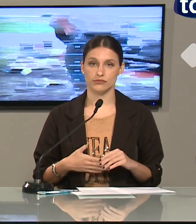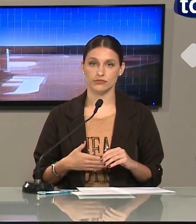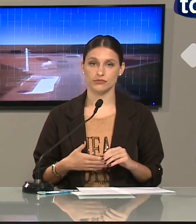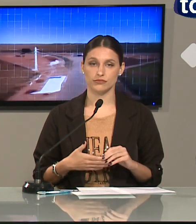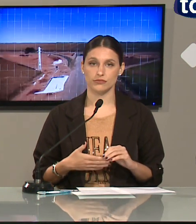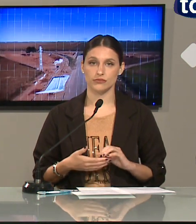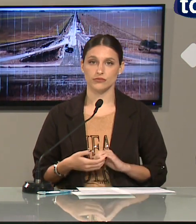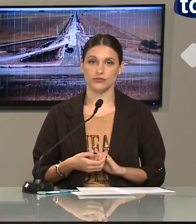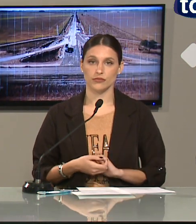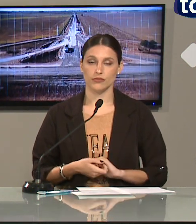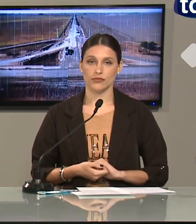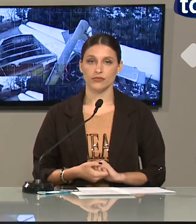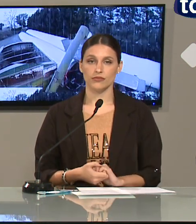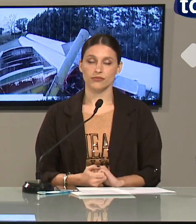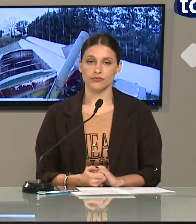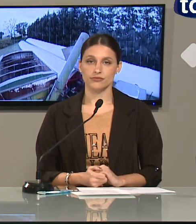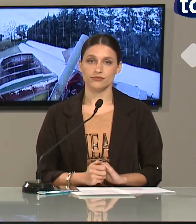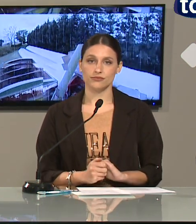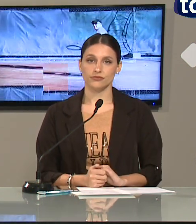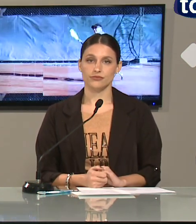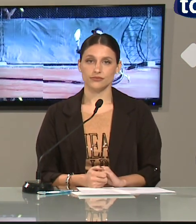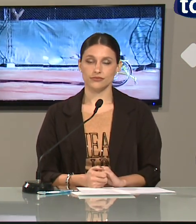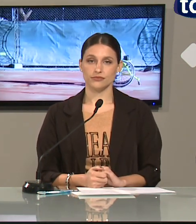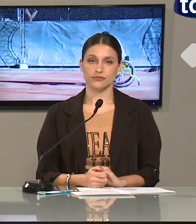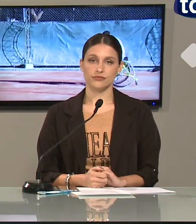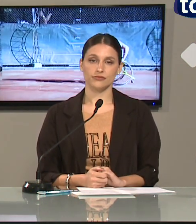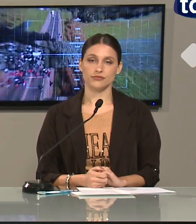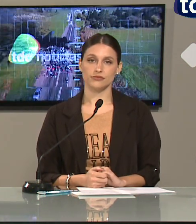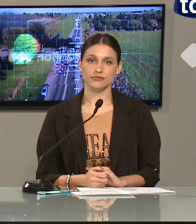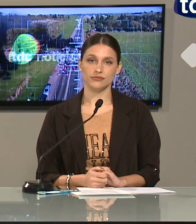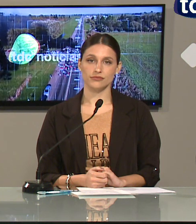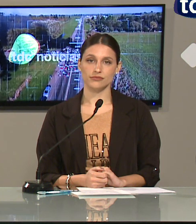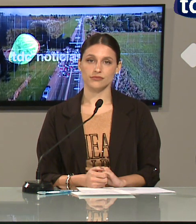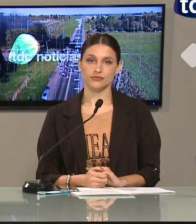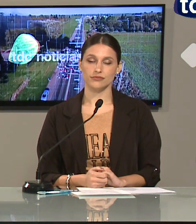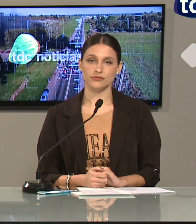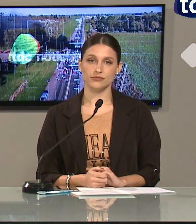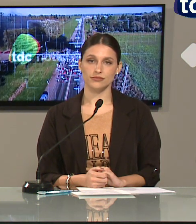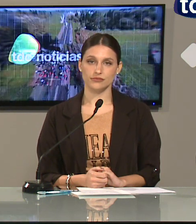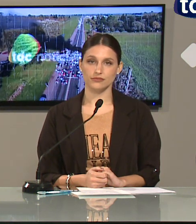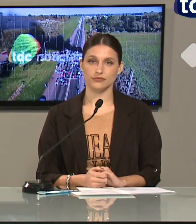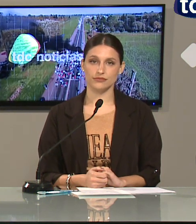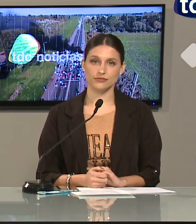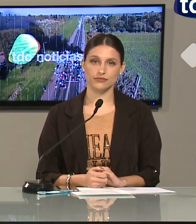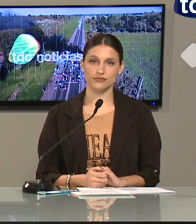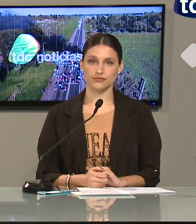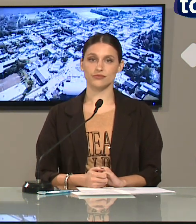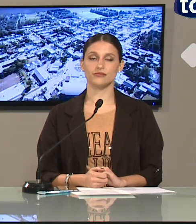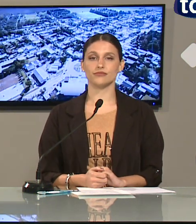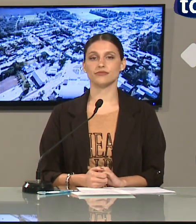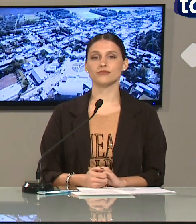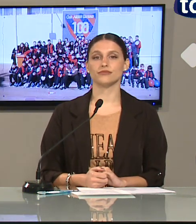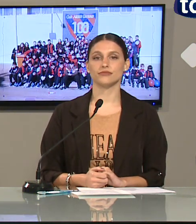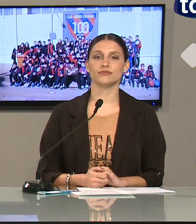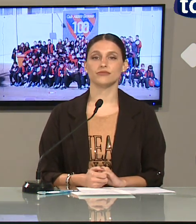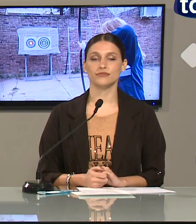especial, no especial, sino excepcional en el mundo llamado coronavirus, ha puesto todo en otra lógica y necesita que nos cuidemos de dos